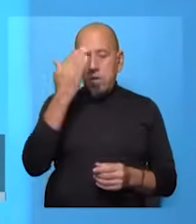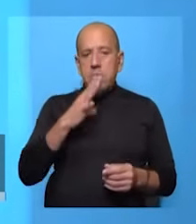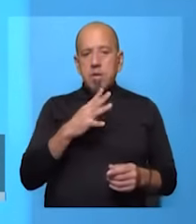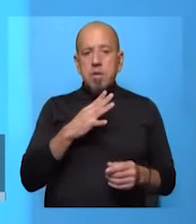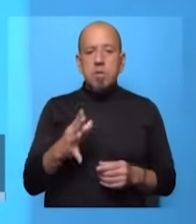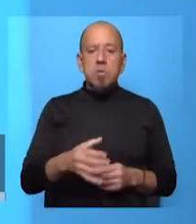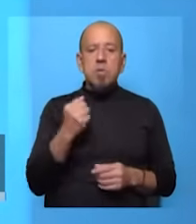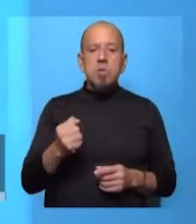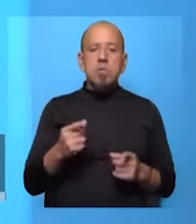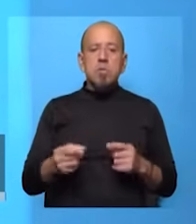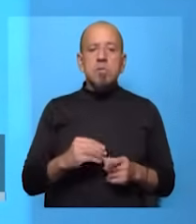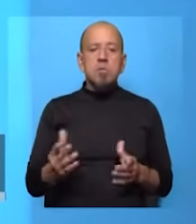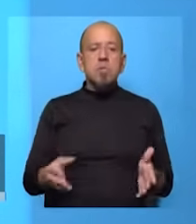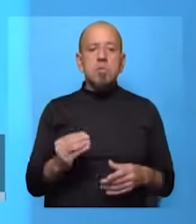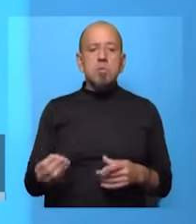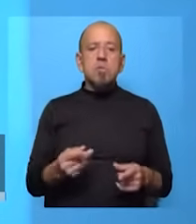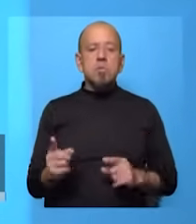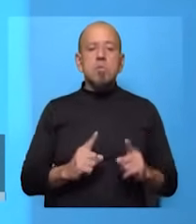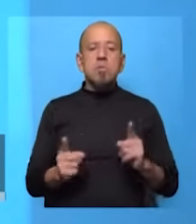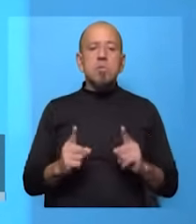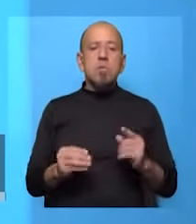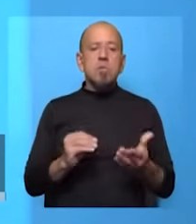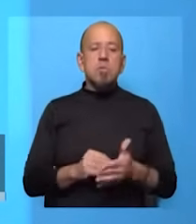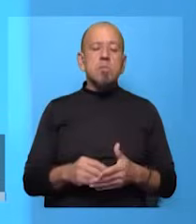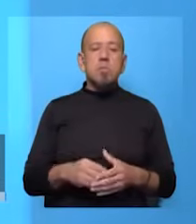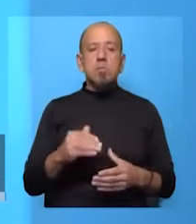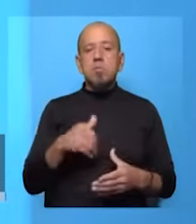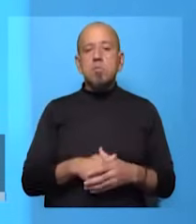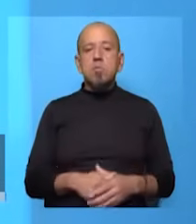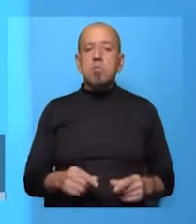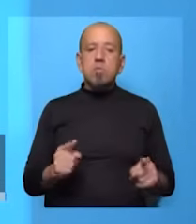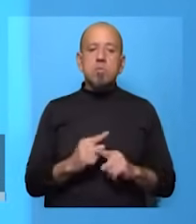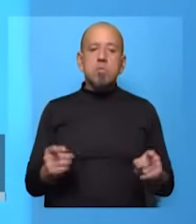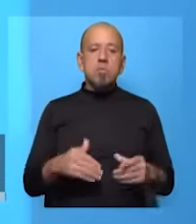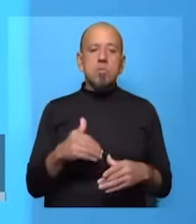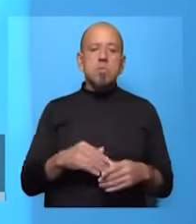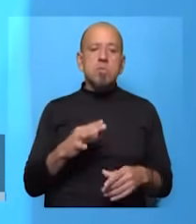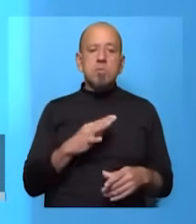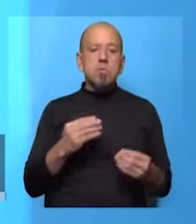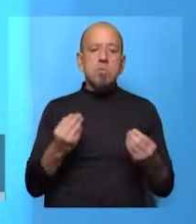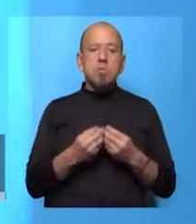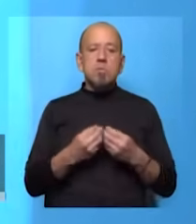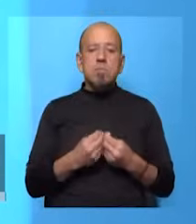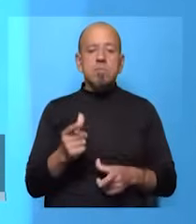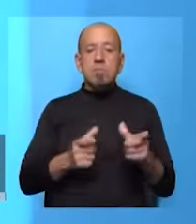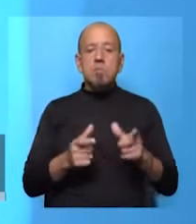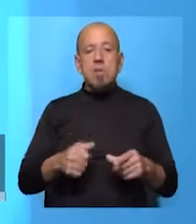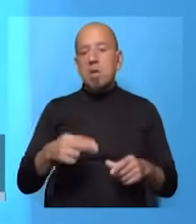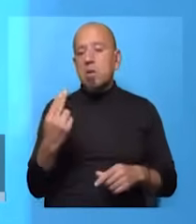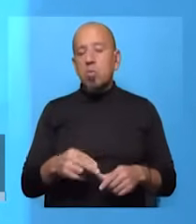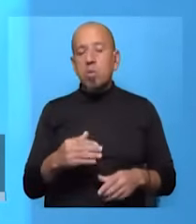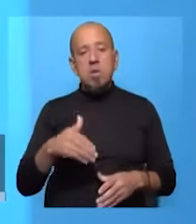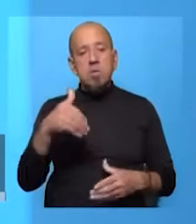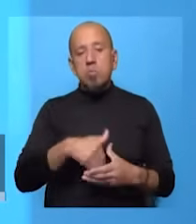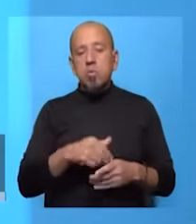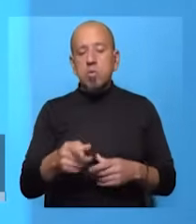perd per dió y ahí hay gente que alguna vez votó al frente amplio y lo dejó de votar y hay mucha gente que nunca votó al frente amplio y que lo va a votar en esta